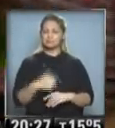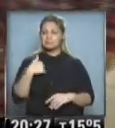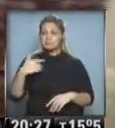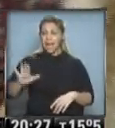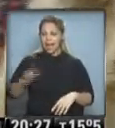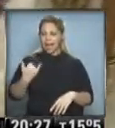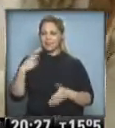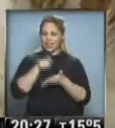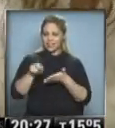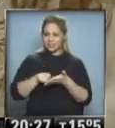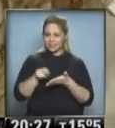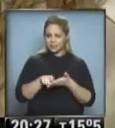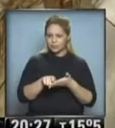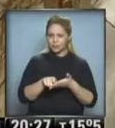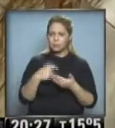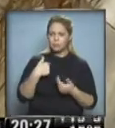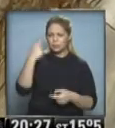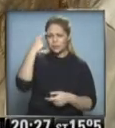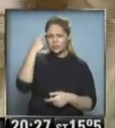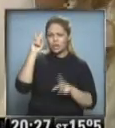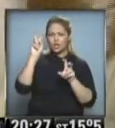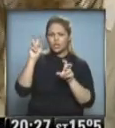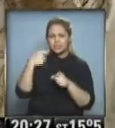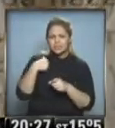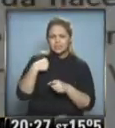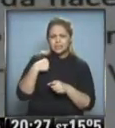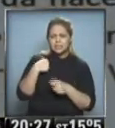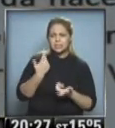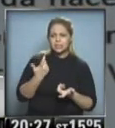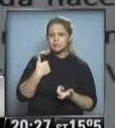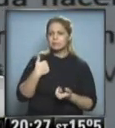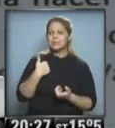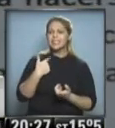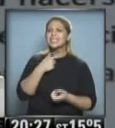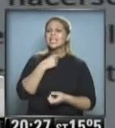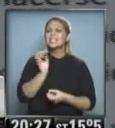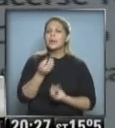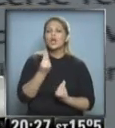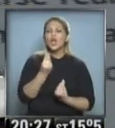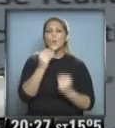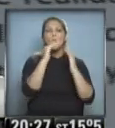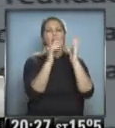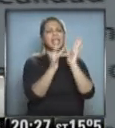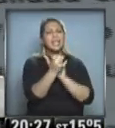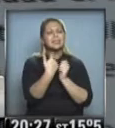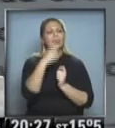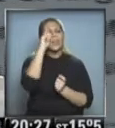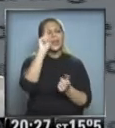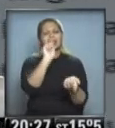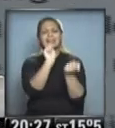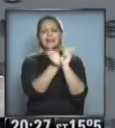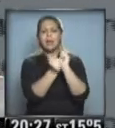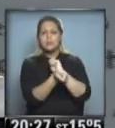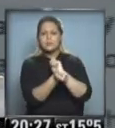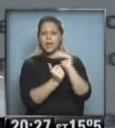de escribirle porque... es un tema que siempre me gustó, saber cómo la Iglesia puede ir creciendo en la teología moral y